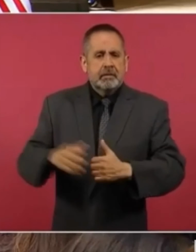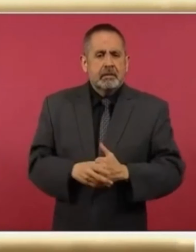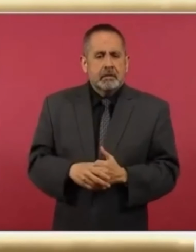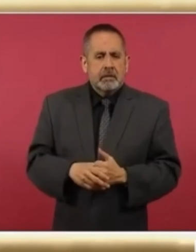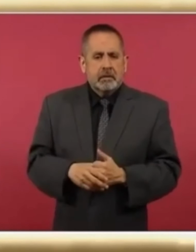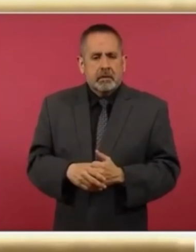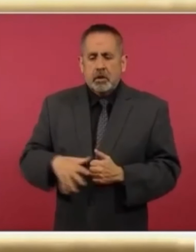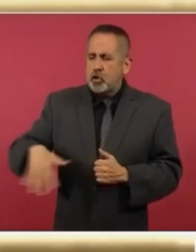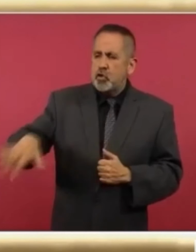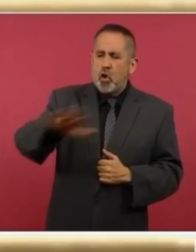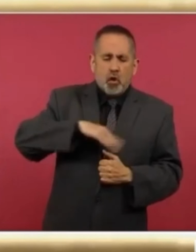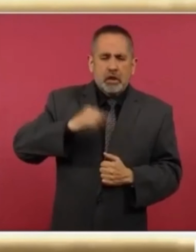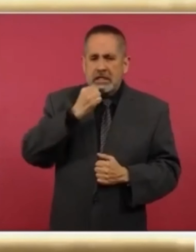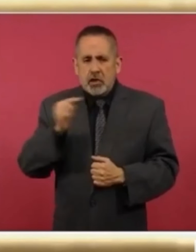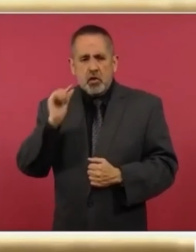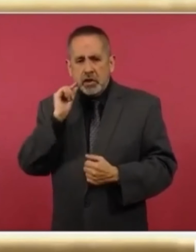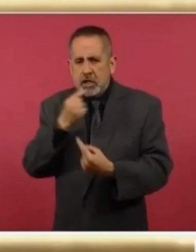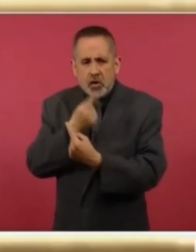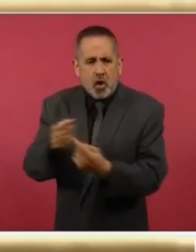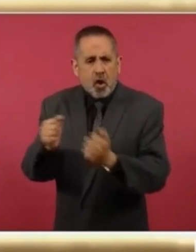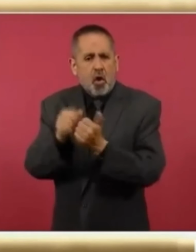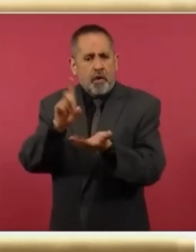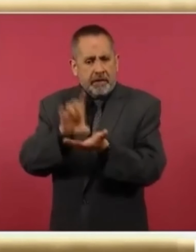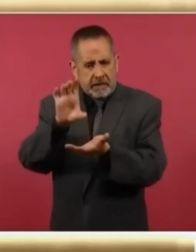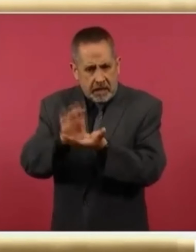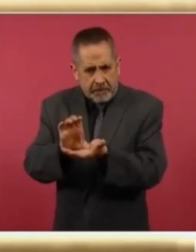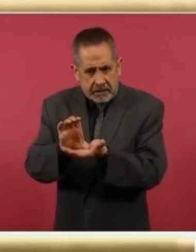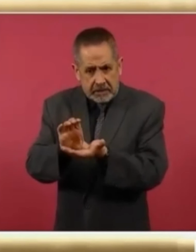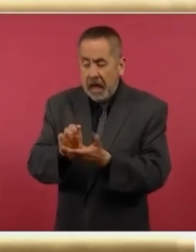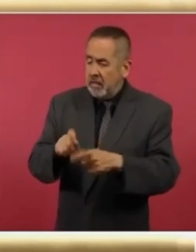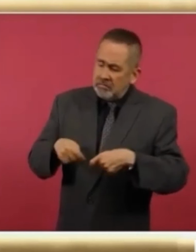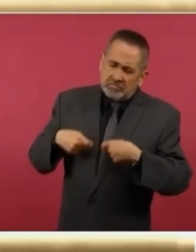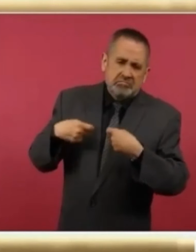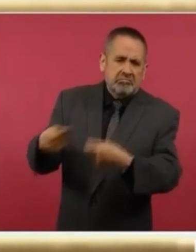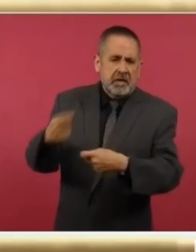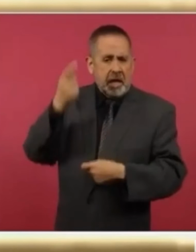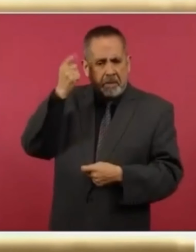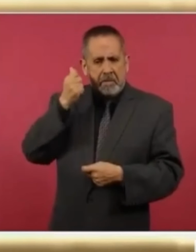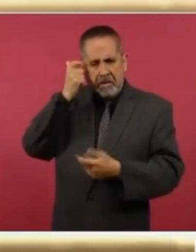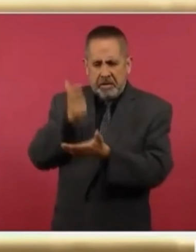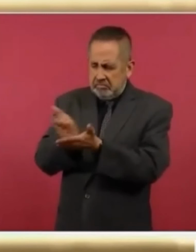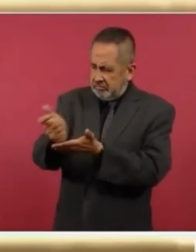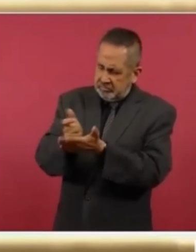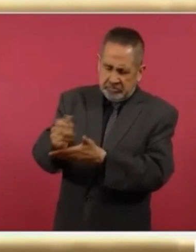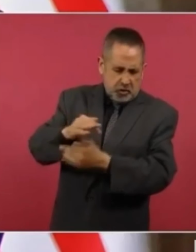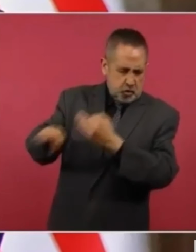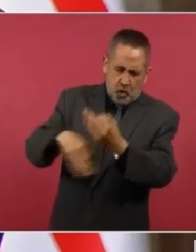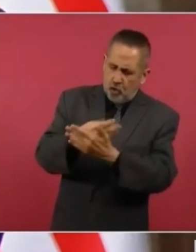Todas las niñas, los niños con discapacidad tienen también su pensión.